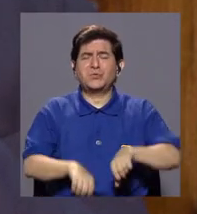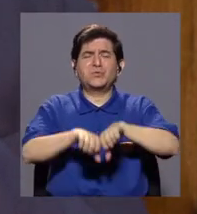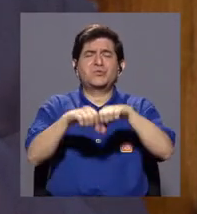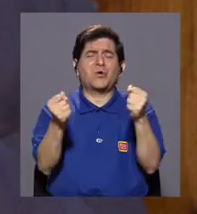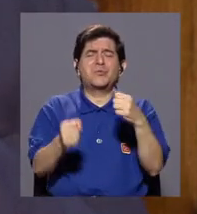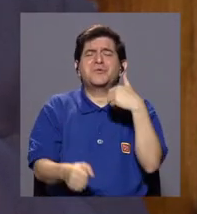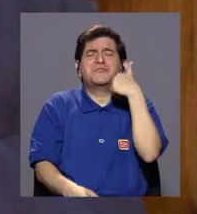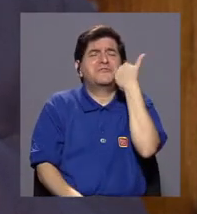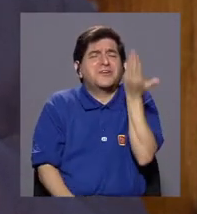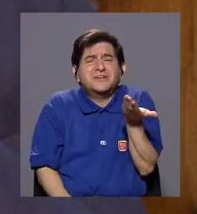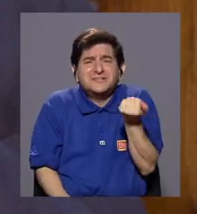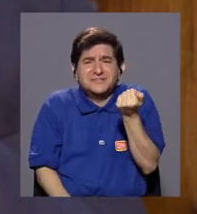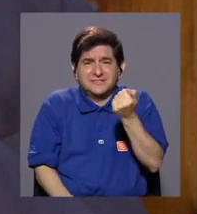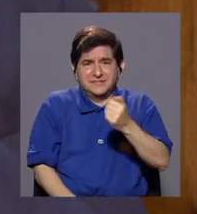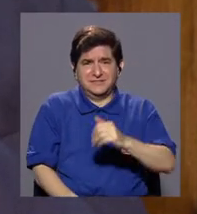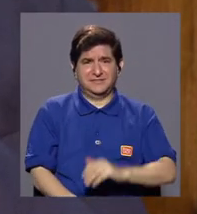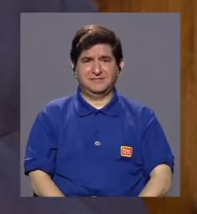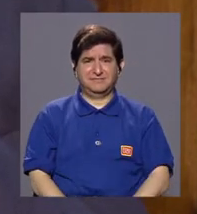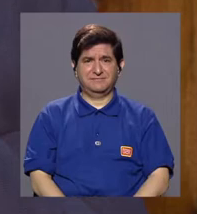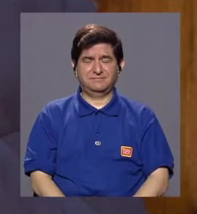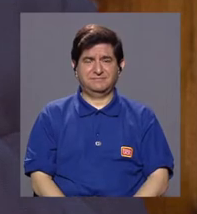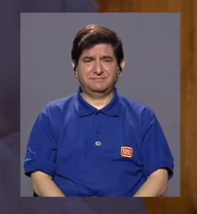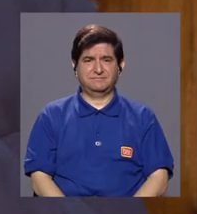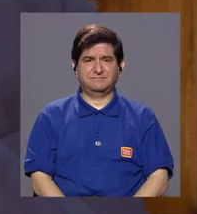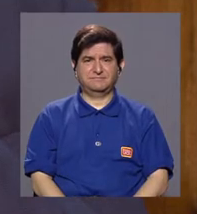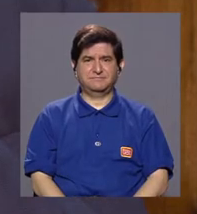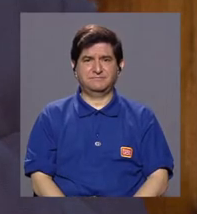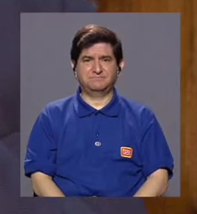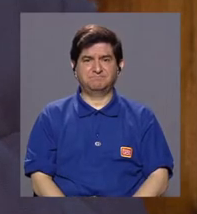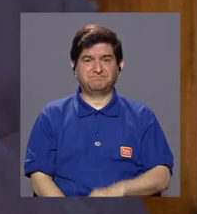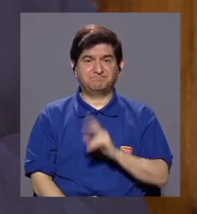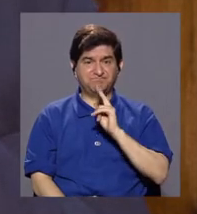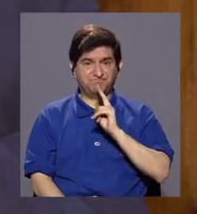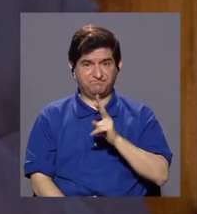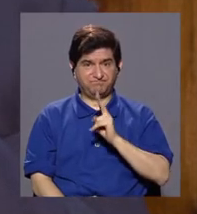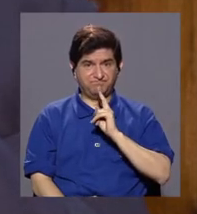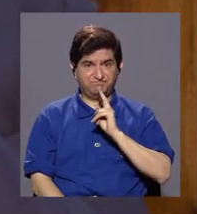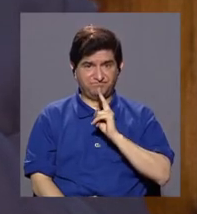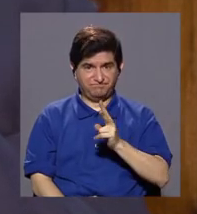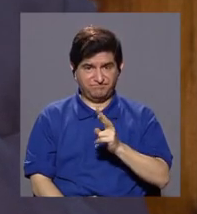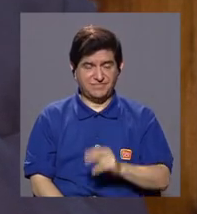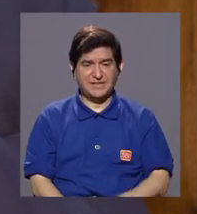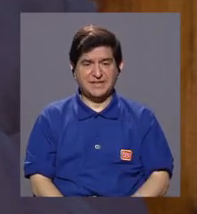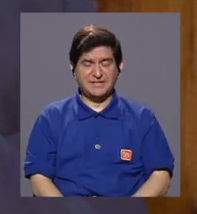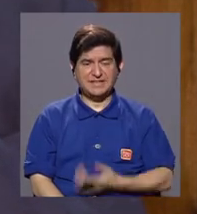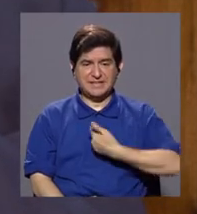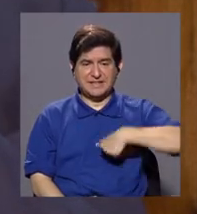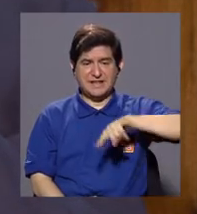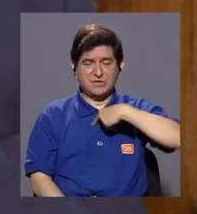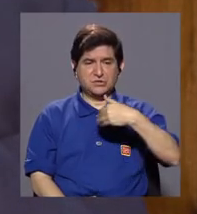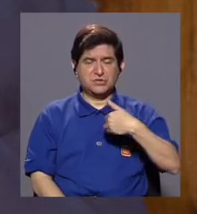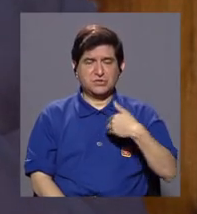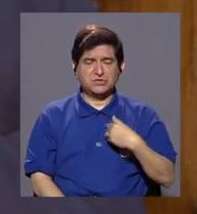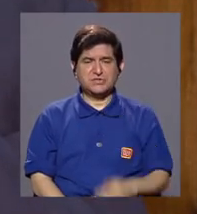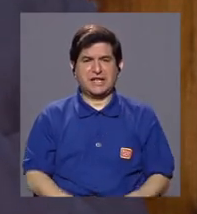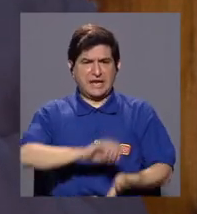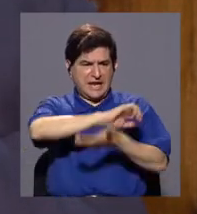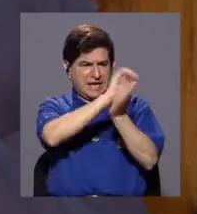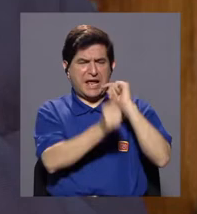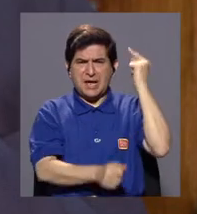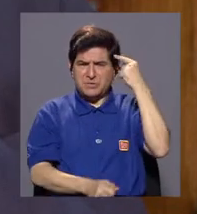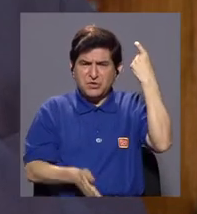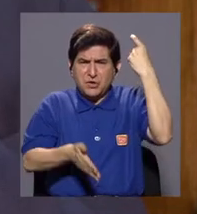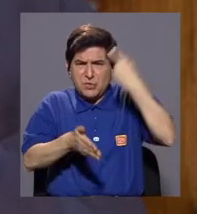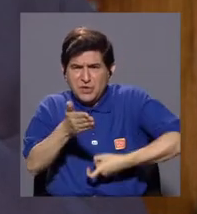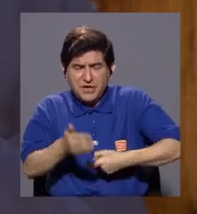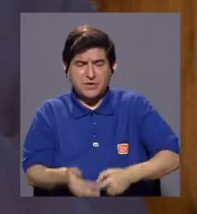frágiles, que sean tan vulnerables y que realmente hayamos tenido los golpes de Estado que